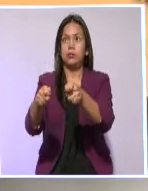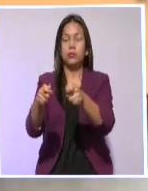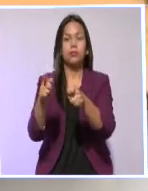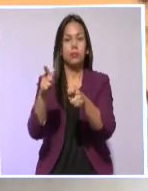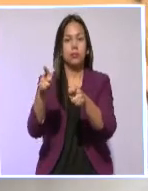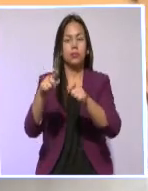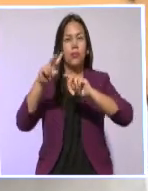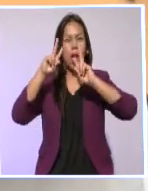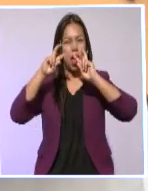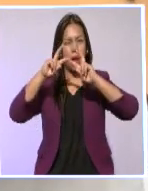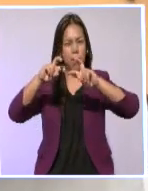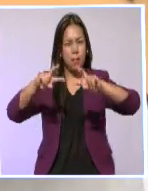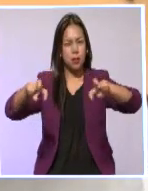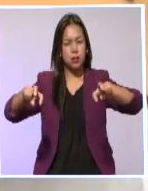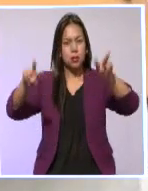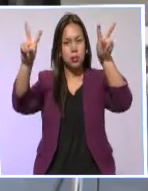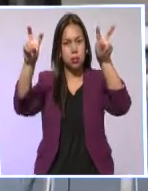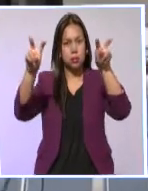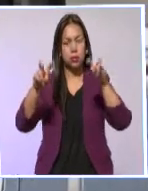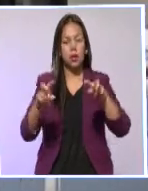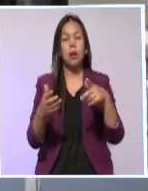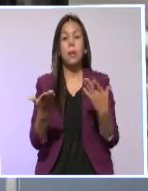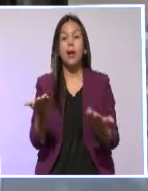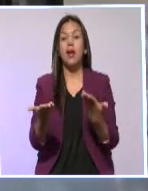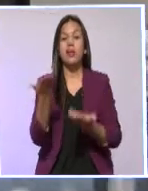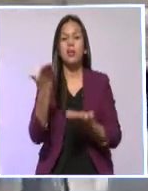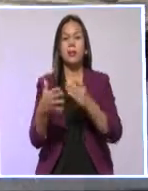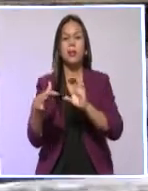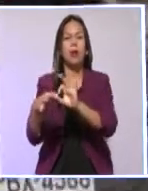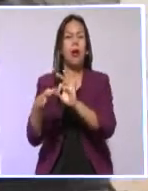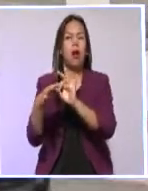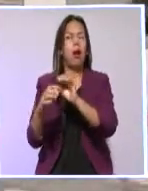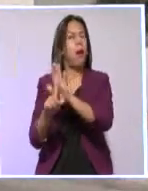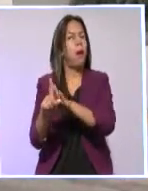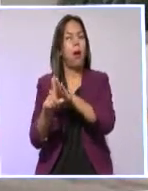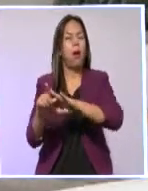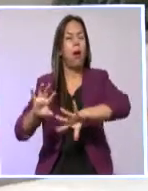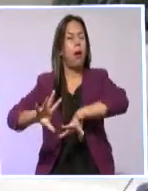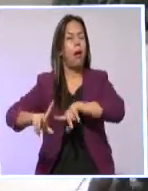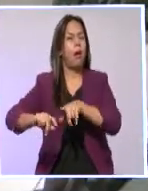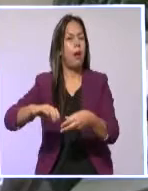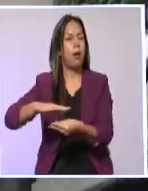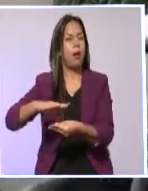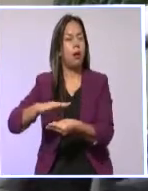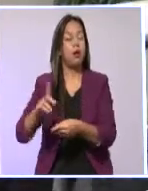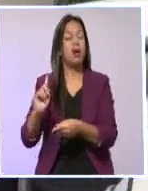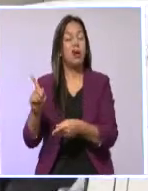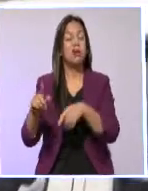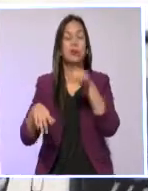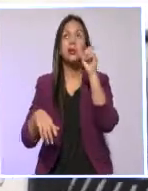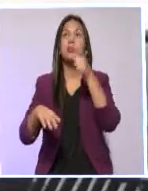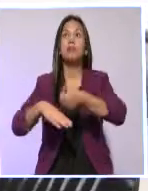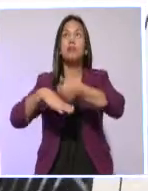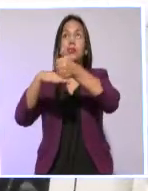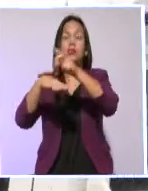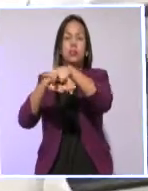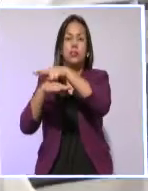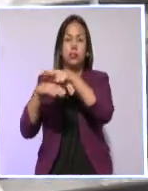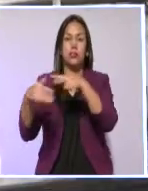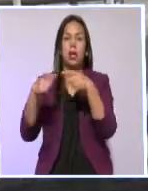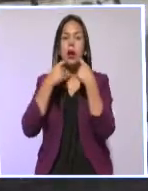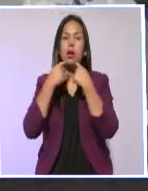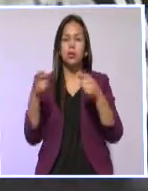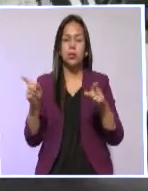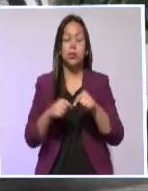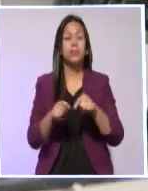en las indagaciones por el presunto delito de asociación ilícita la anunció la Fiscalía General del Estado. La fiscal